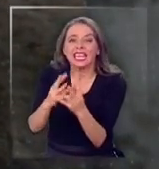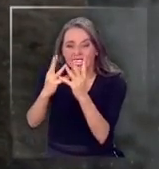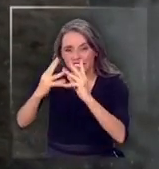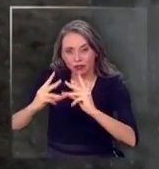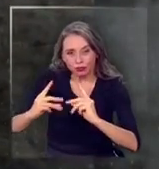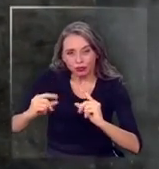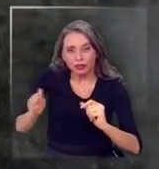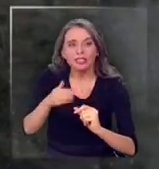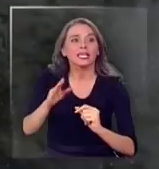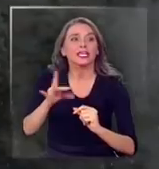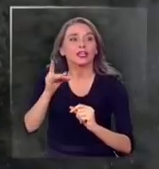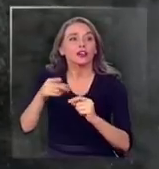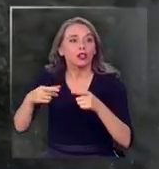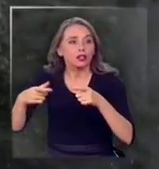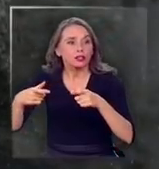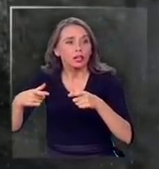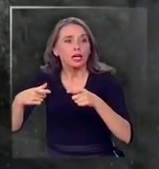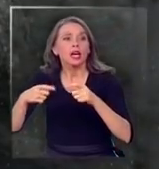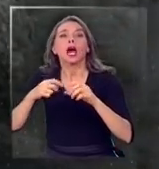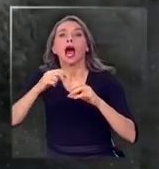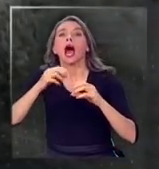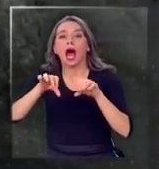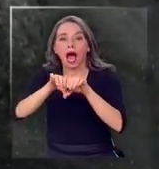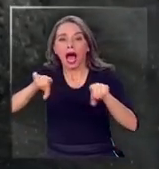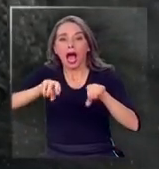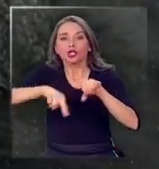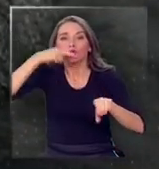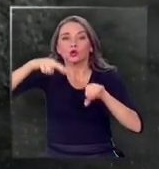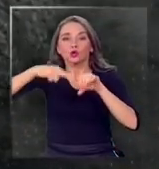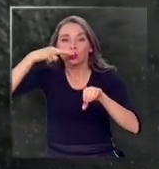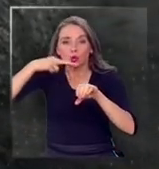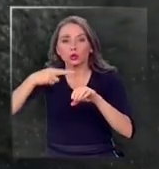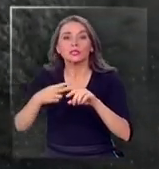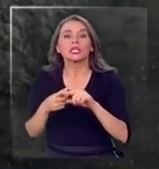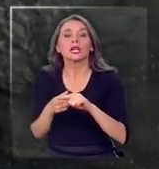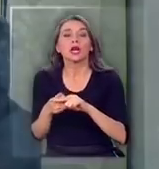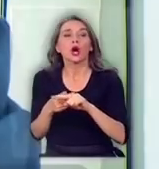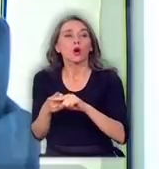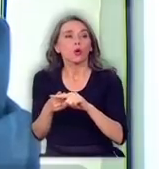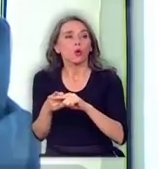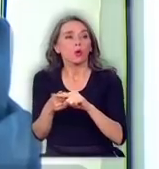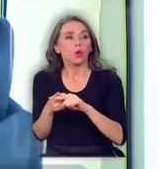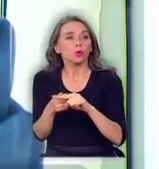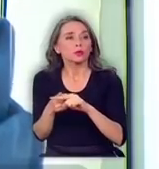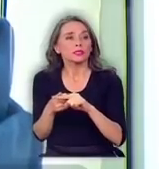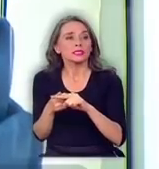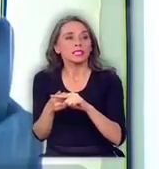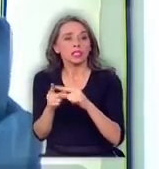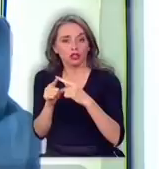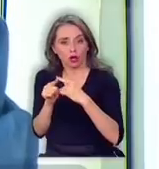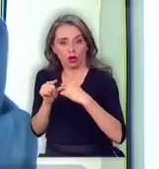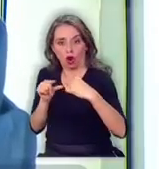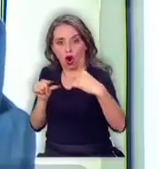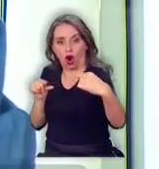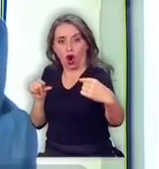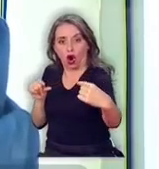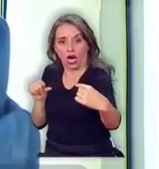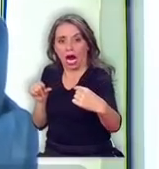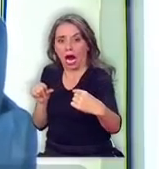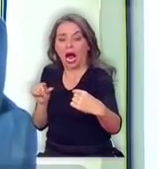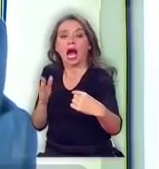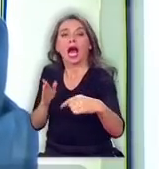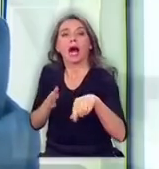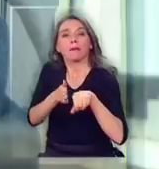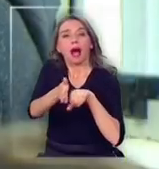de recipiente de sushi y comida japonesa. Había un cuchillo de una hoja más o menos importante, como de